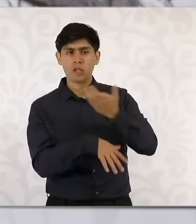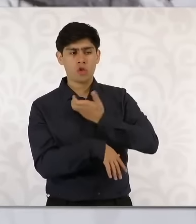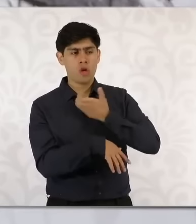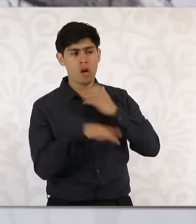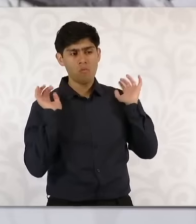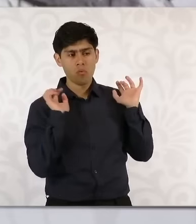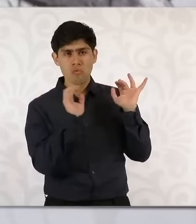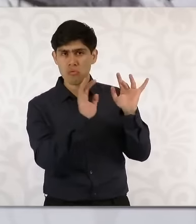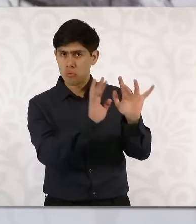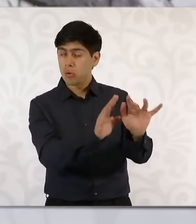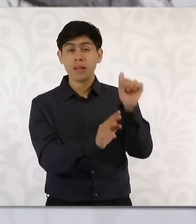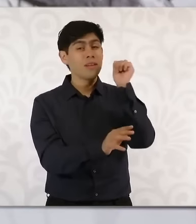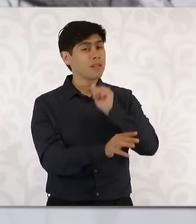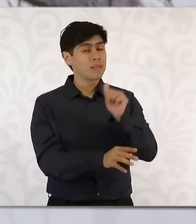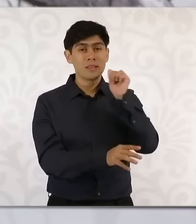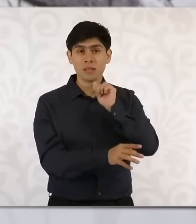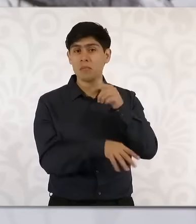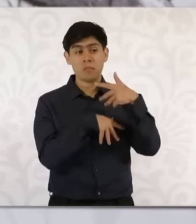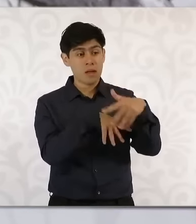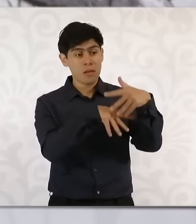fueron manifestaciones pacíficas.